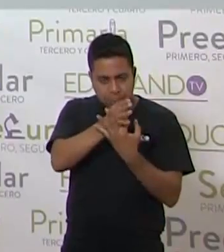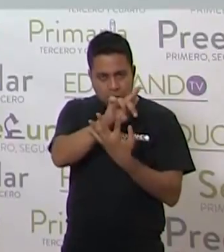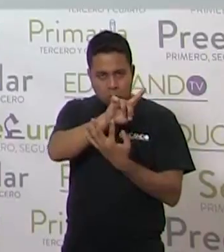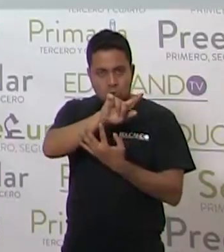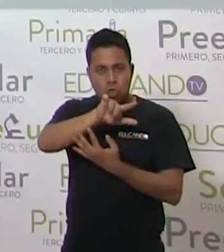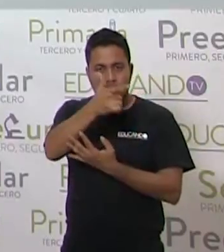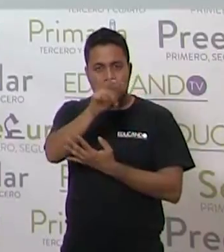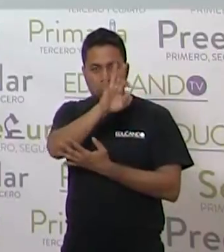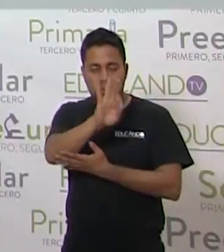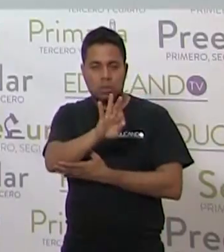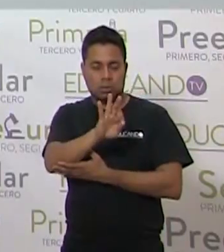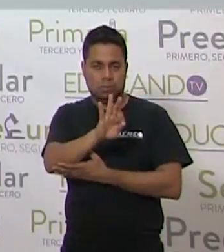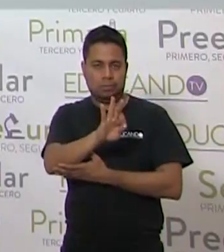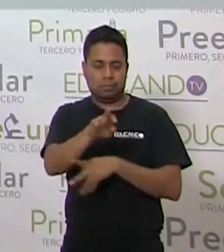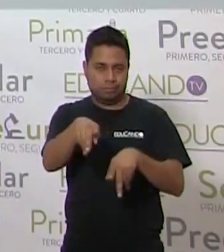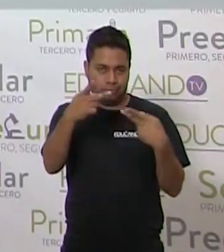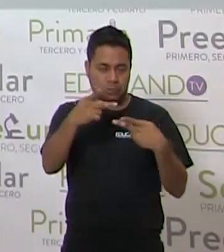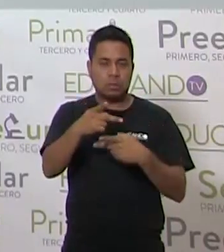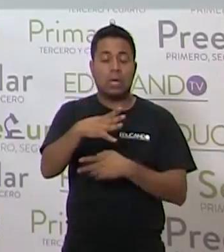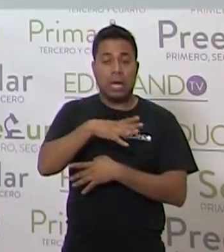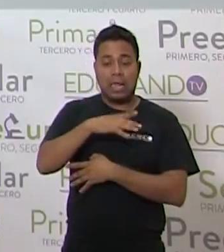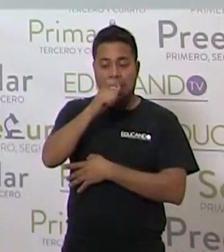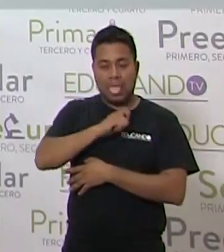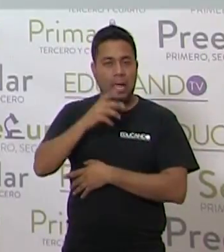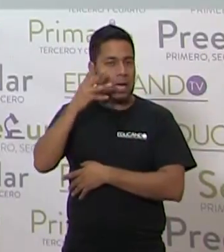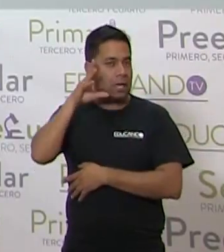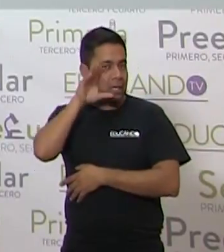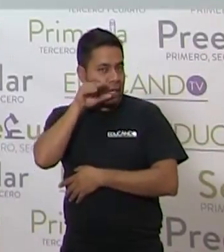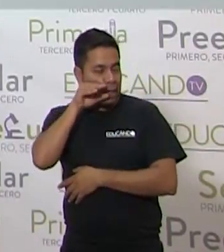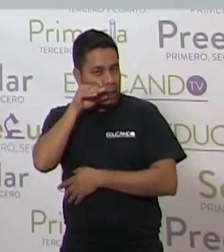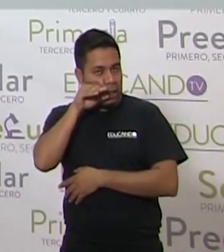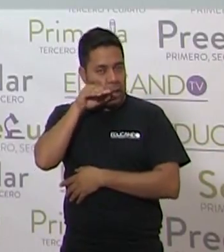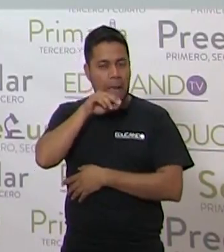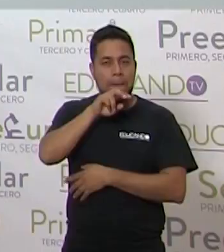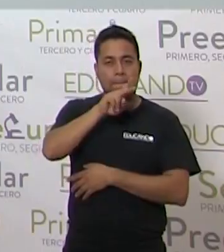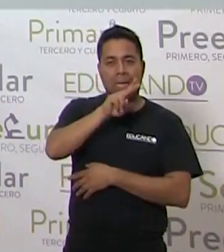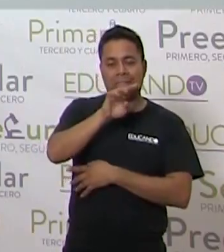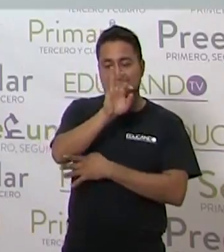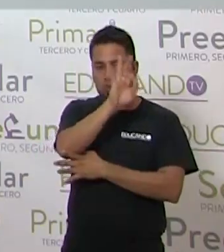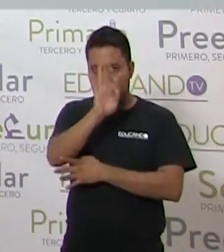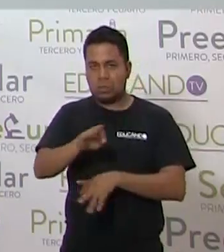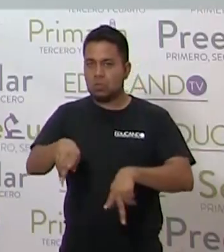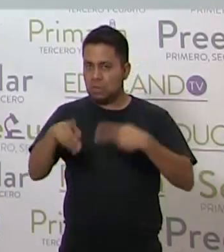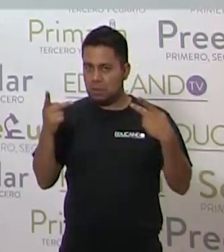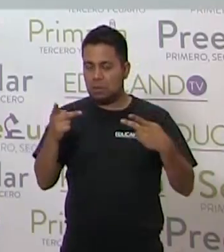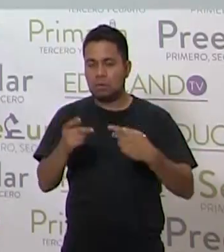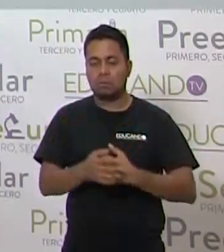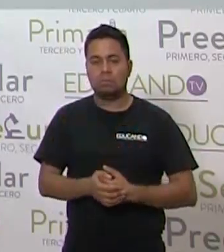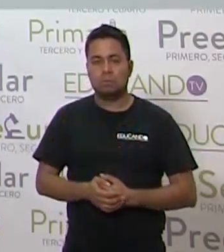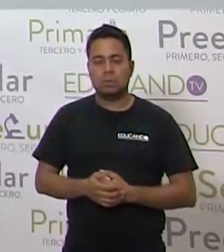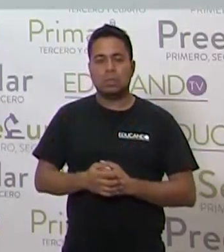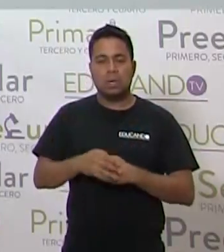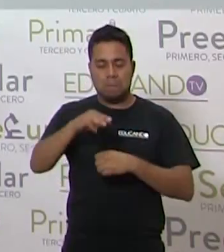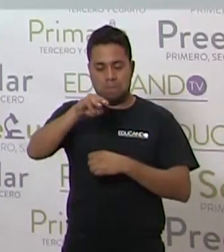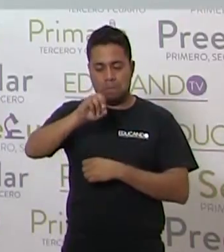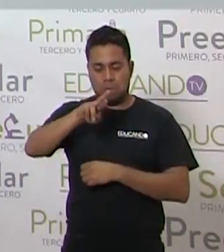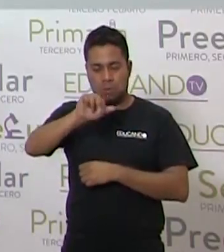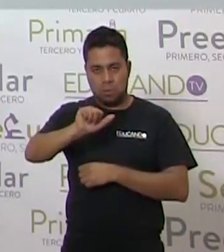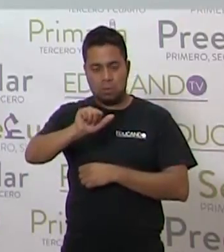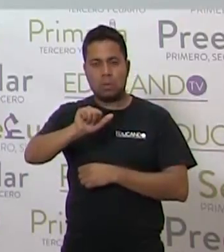por. hay hay paletas de naranja de las cuales se vendieron 25% paletas de mora